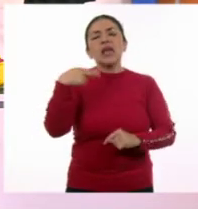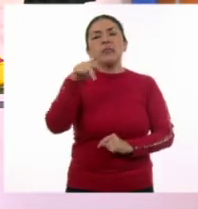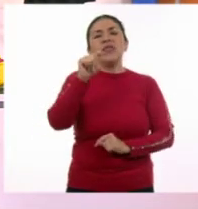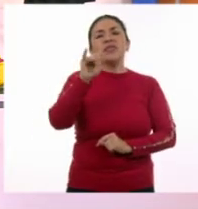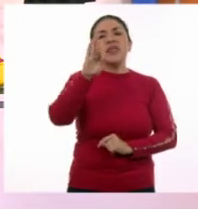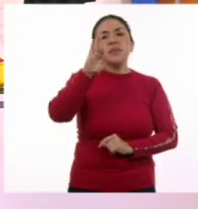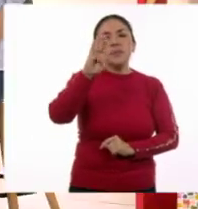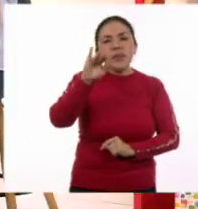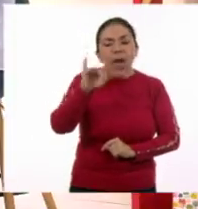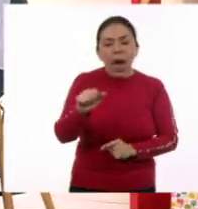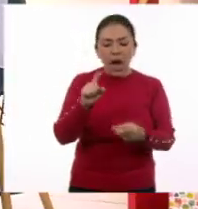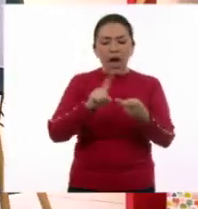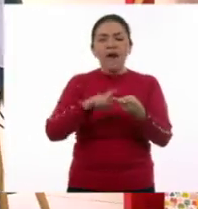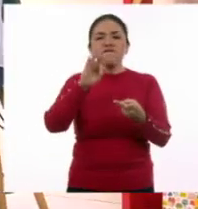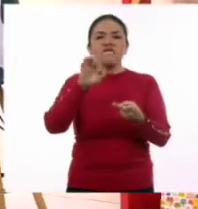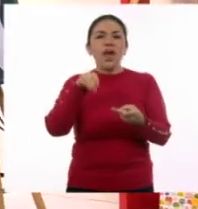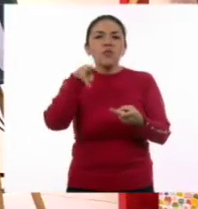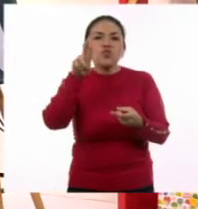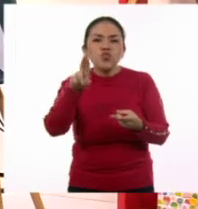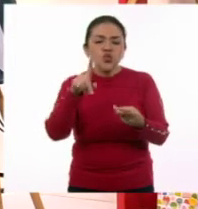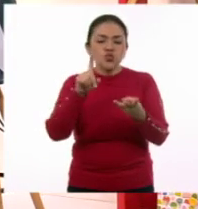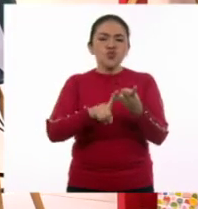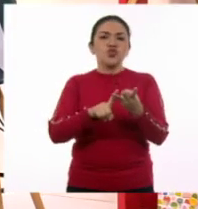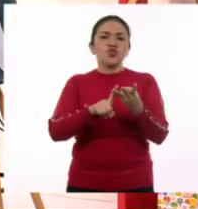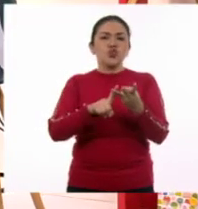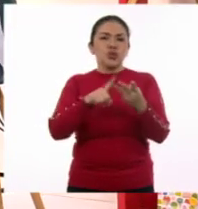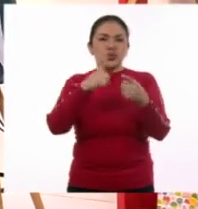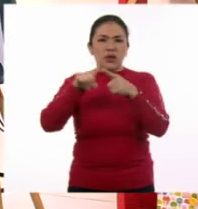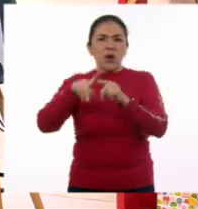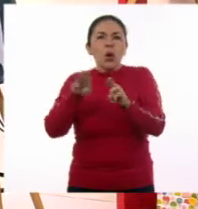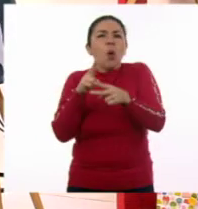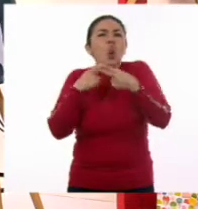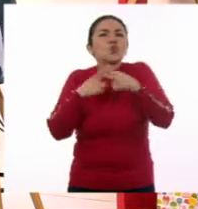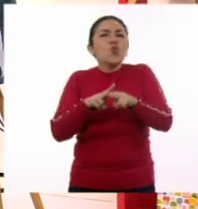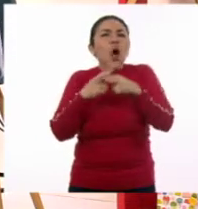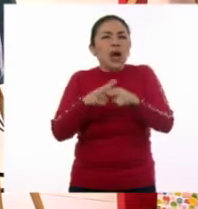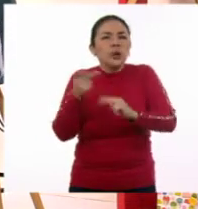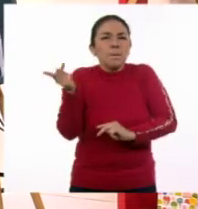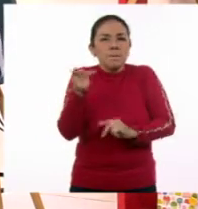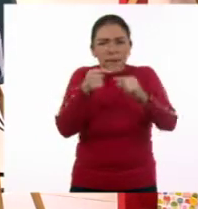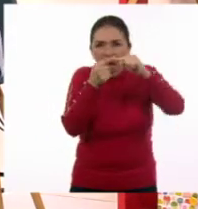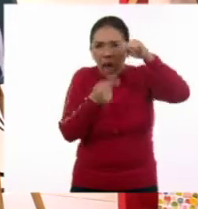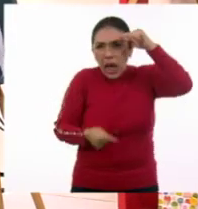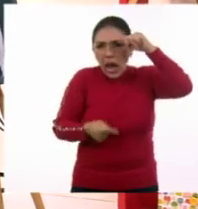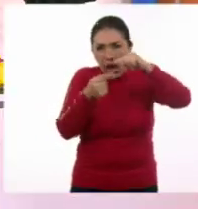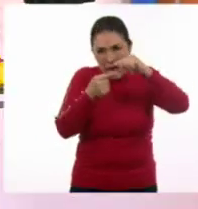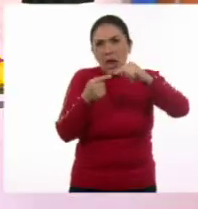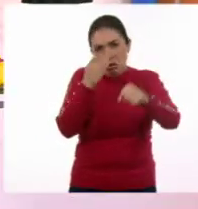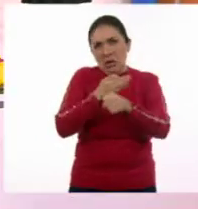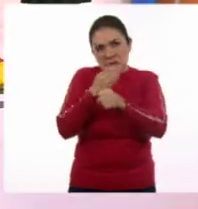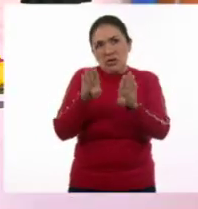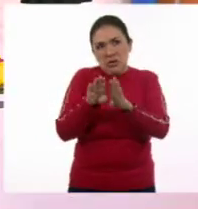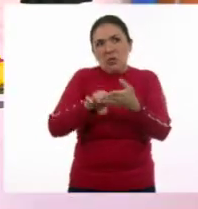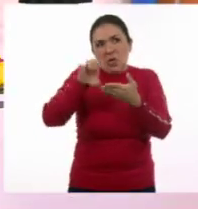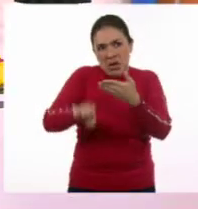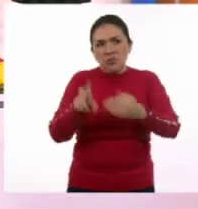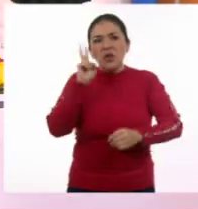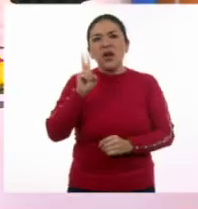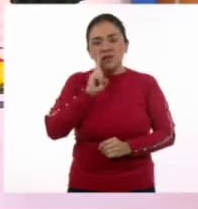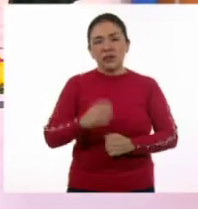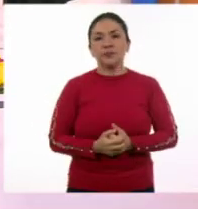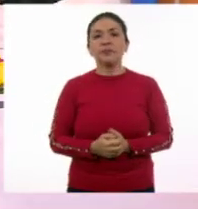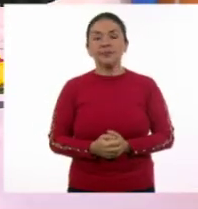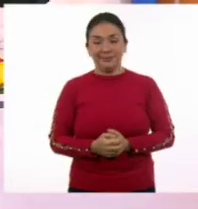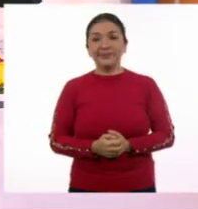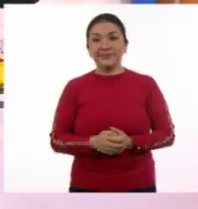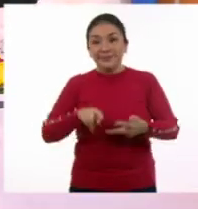el cúbito y radio etcétera muy bien que lo hacemos bien es y creo que creo que podría ser buena idea aquí ok sale igual